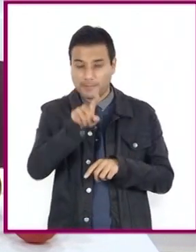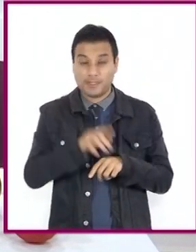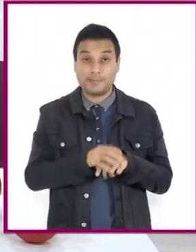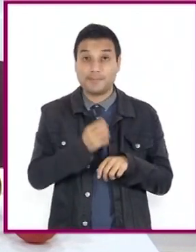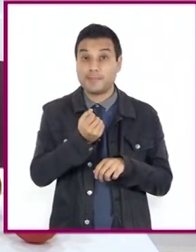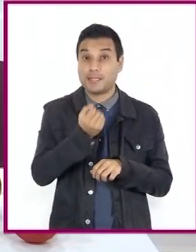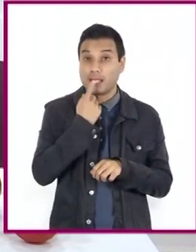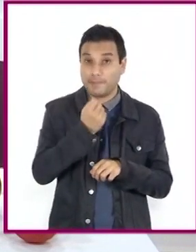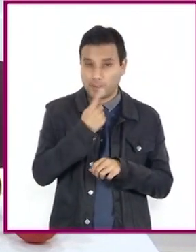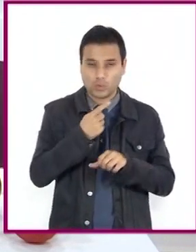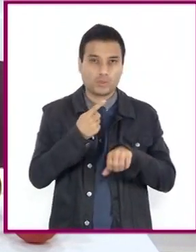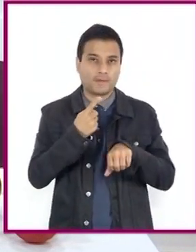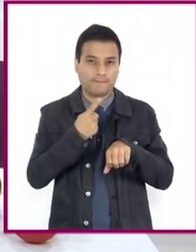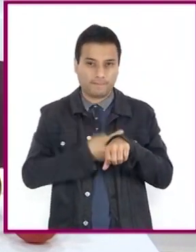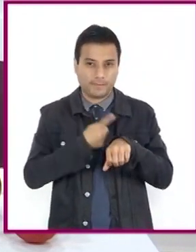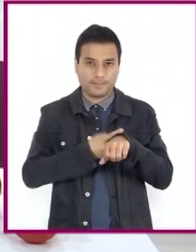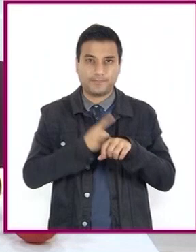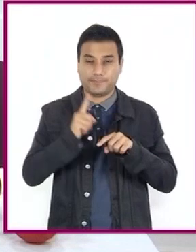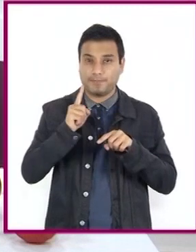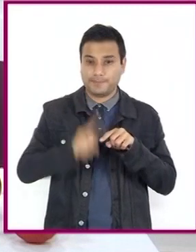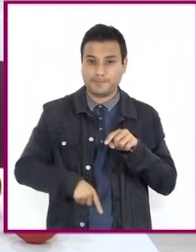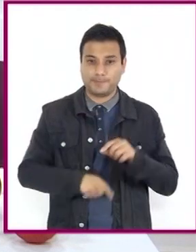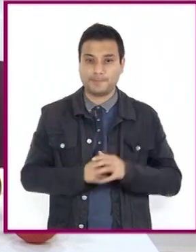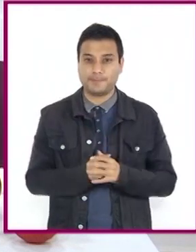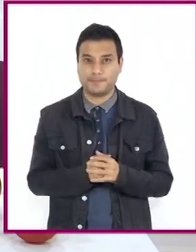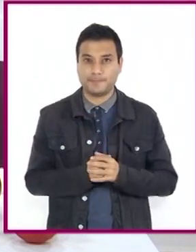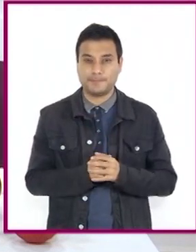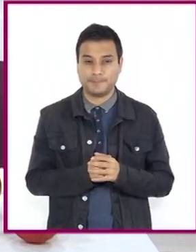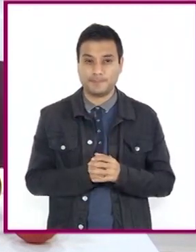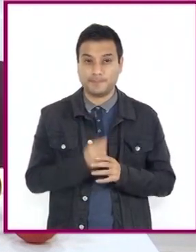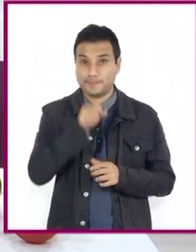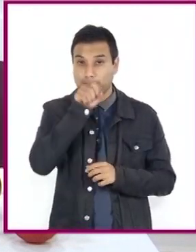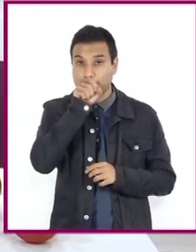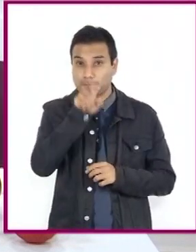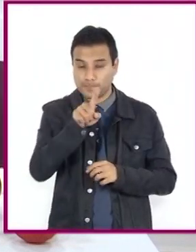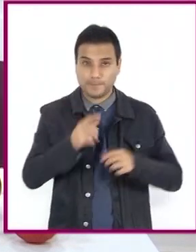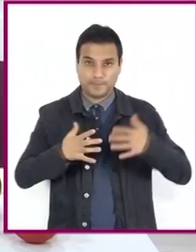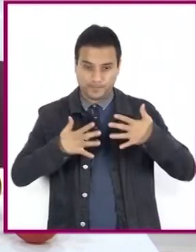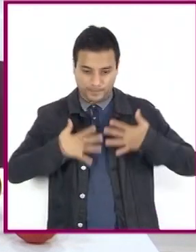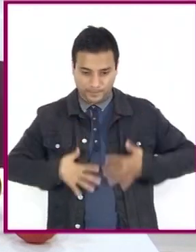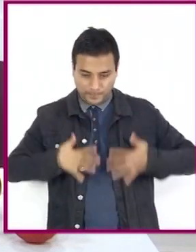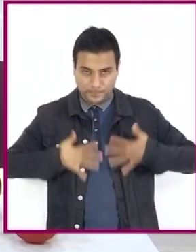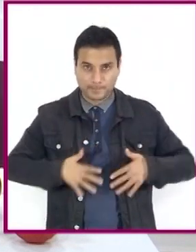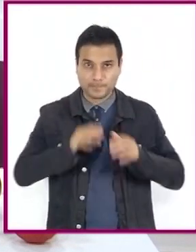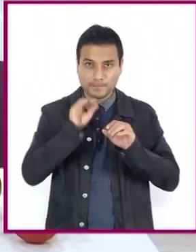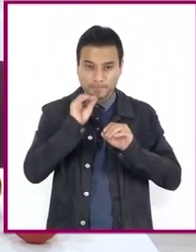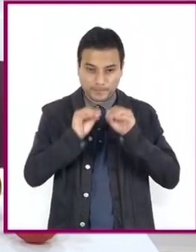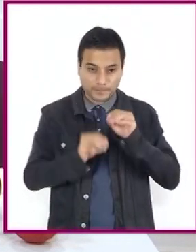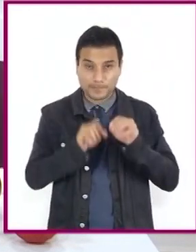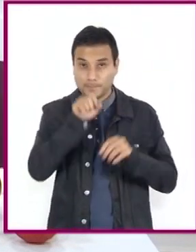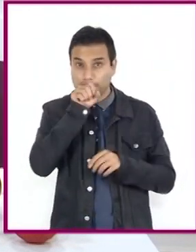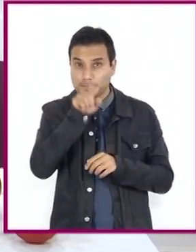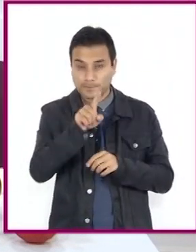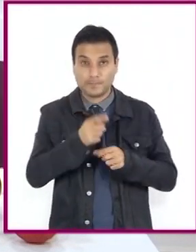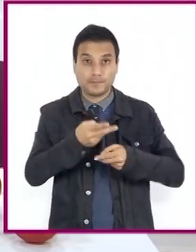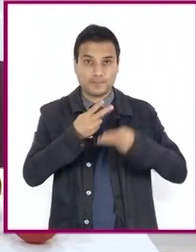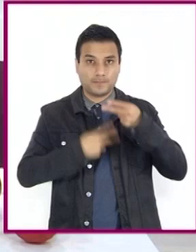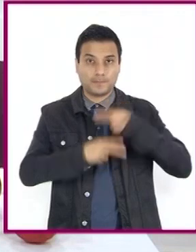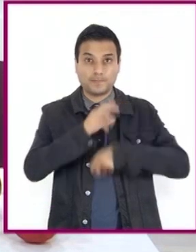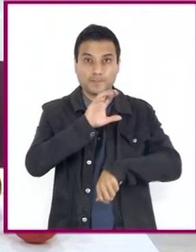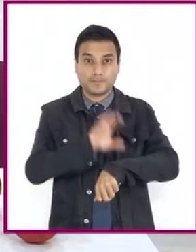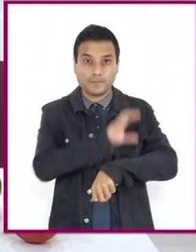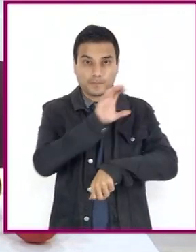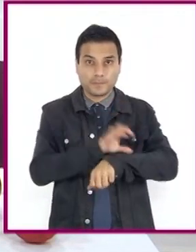tratar múltiples enfermedades y padecimientos materiales, para elaborar vestimentas y también en la generación de energía para la